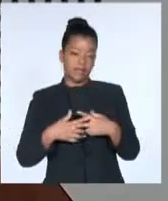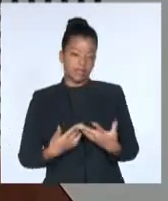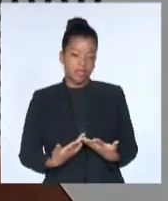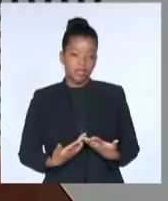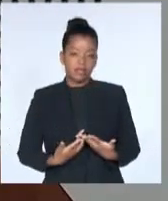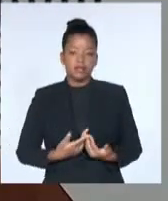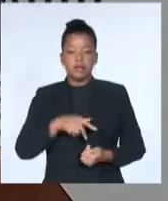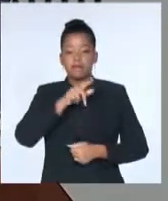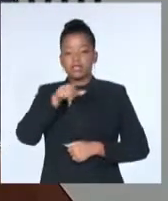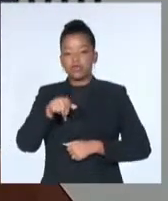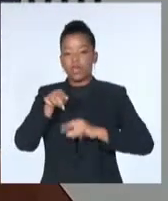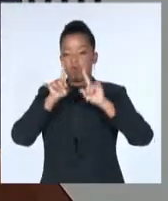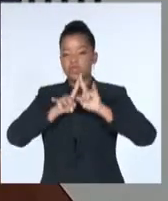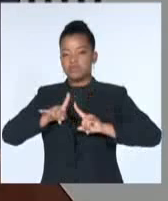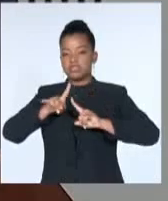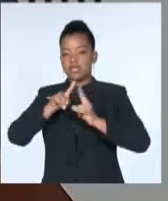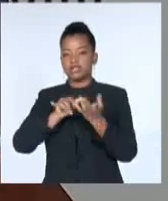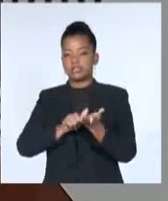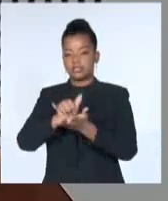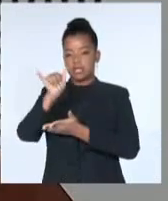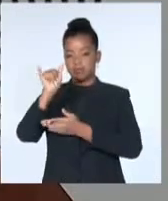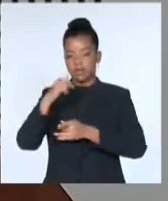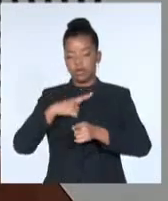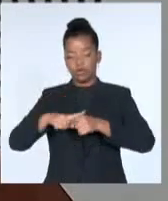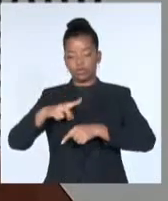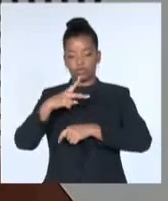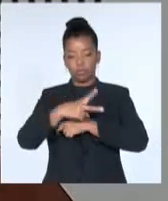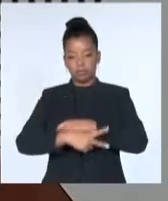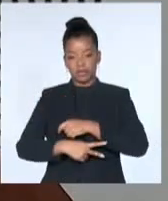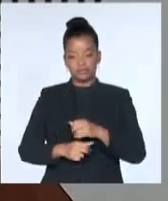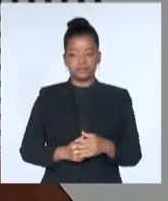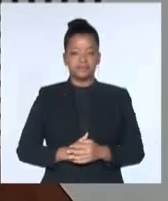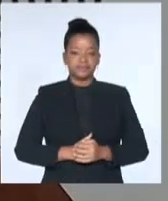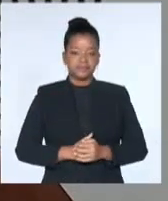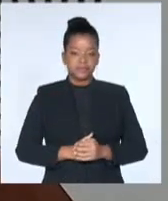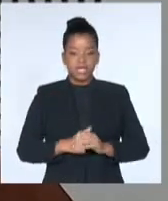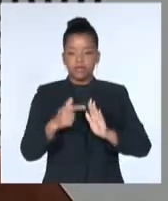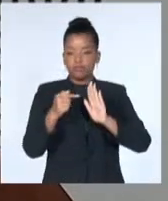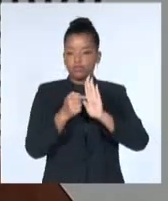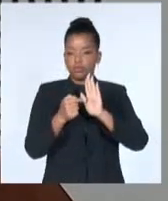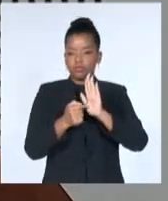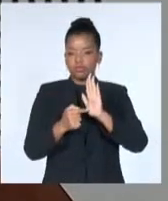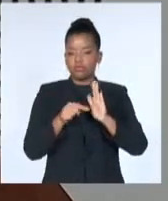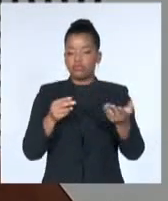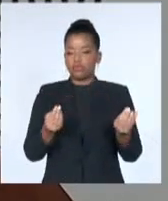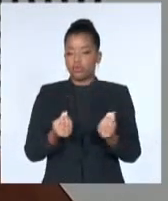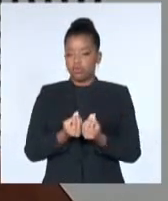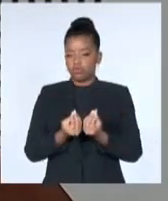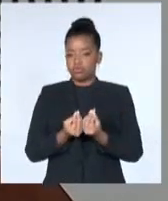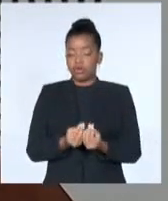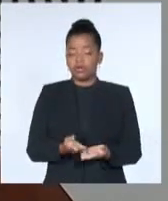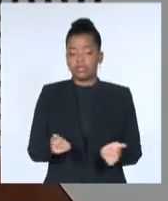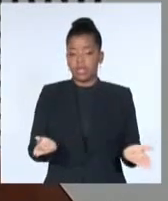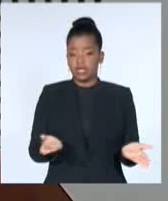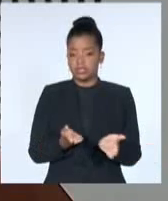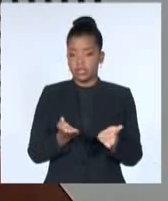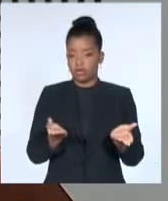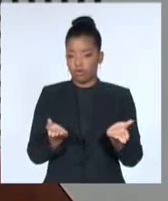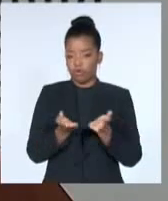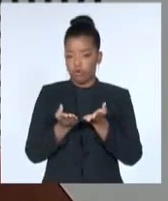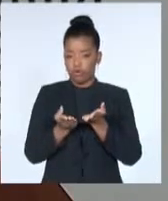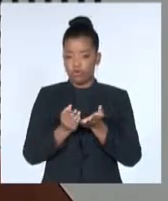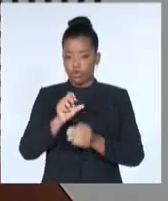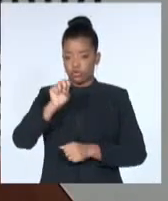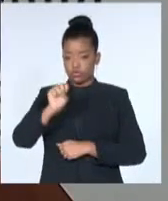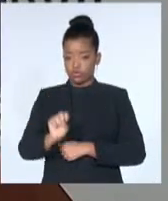universitarios. Hay una serie de retos comunes en la senda del desarrollo en el sur